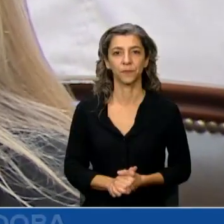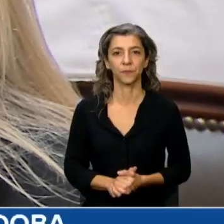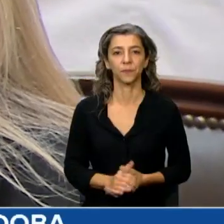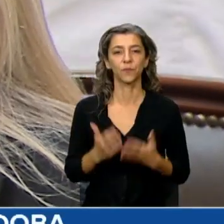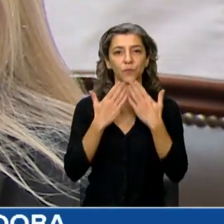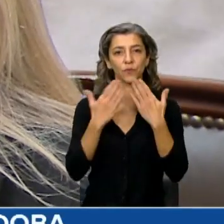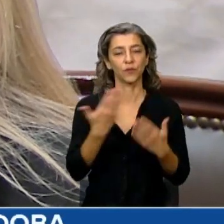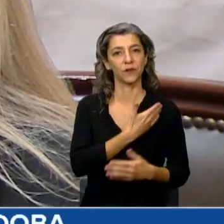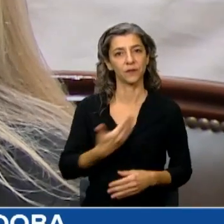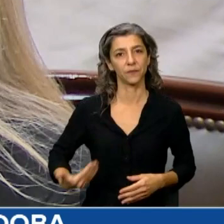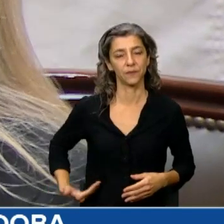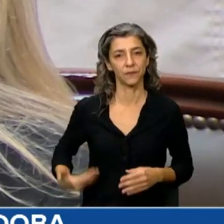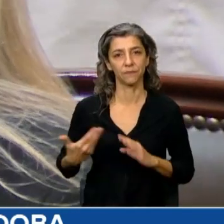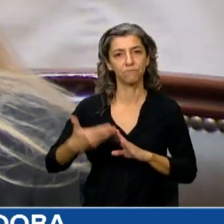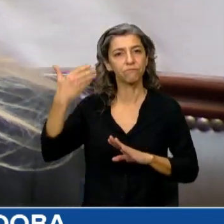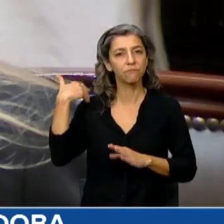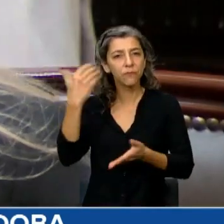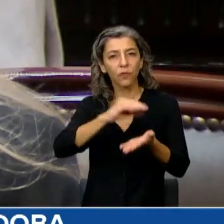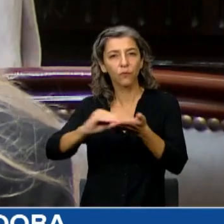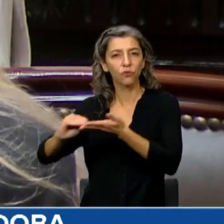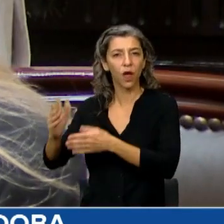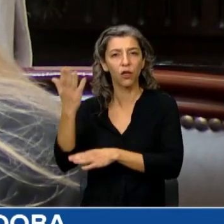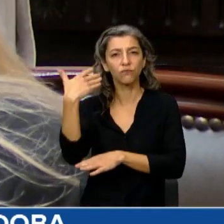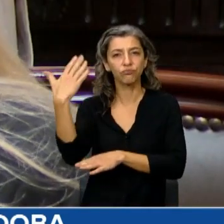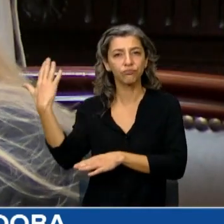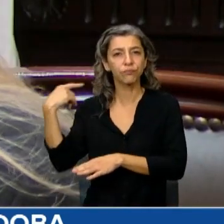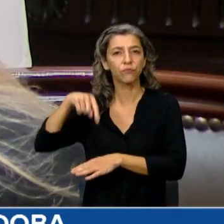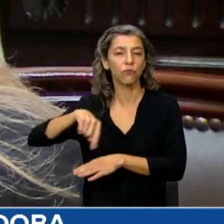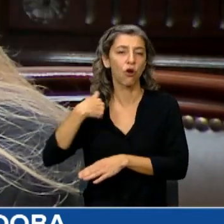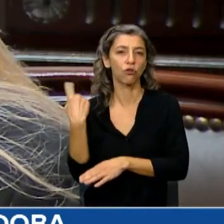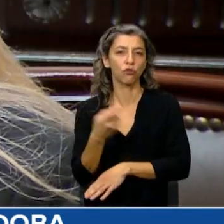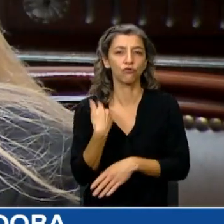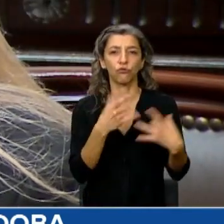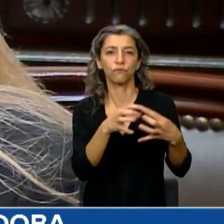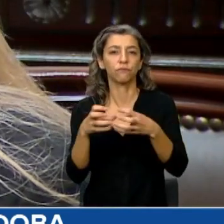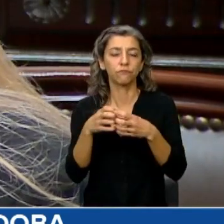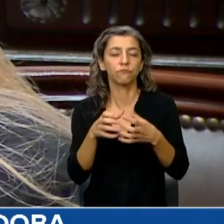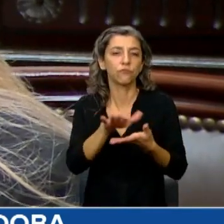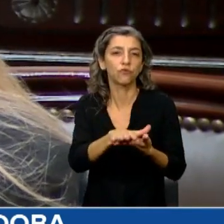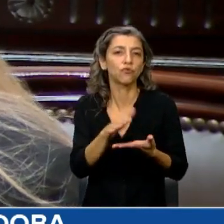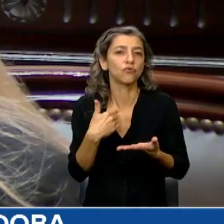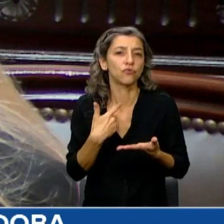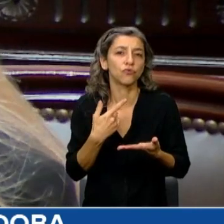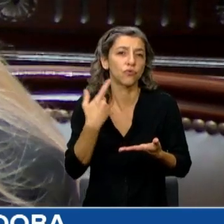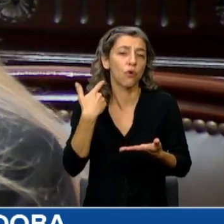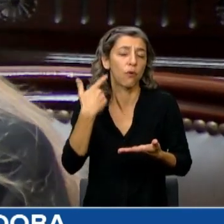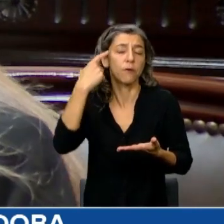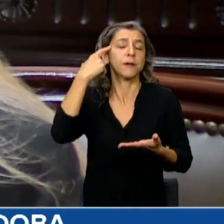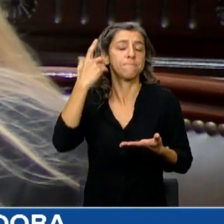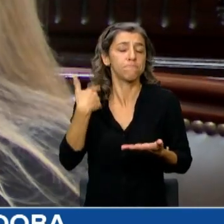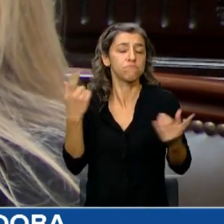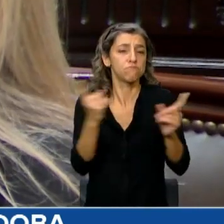bien decían los diputados que me antecedieron, hoy estamos debatiendo una posible solución a un problema